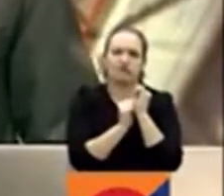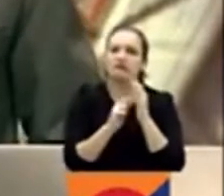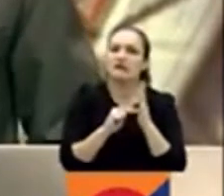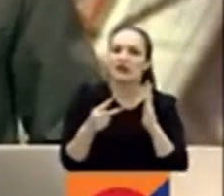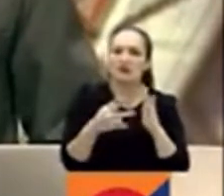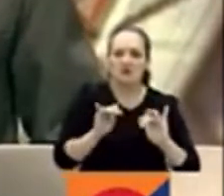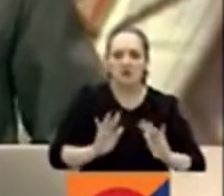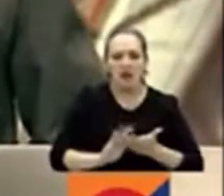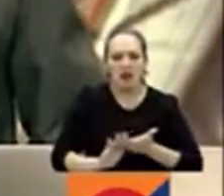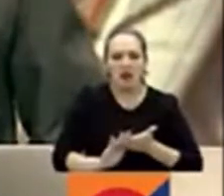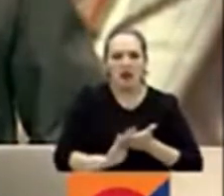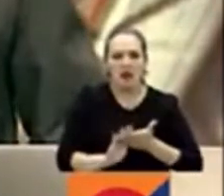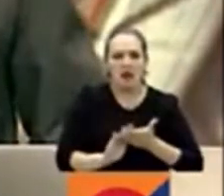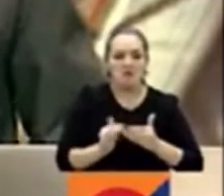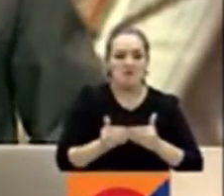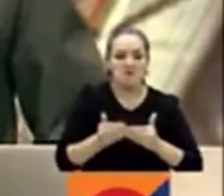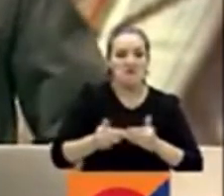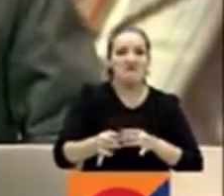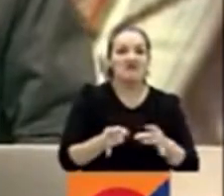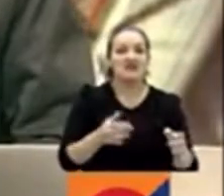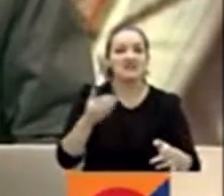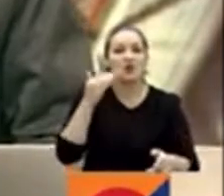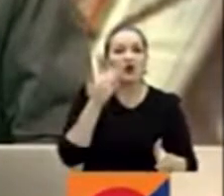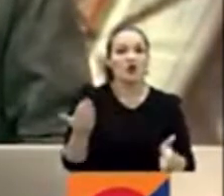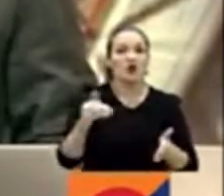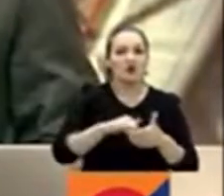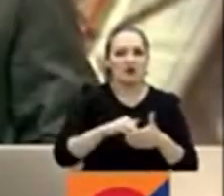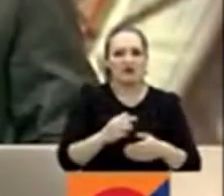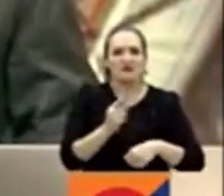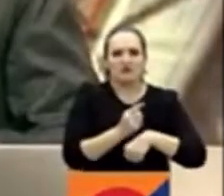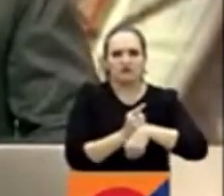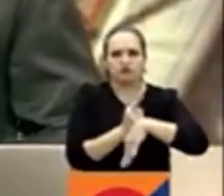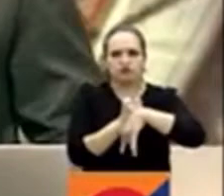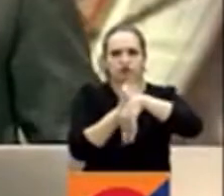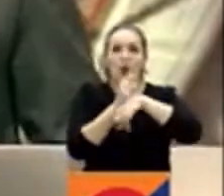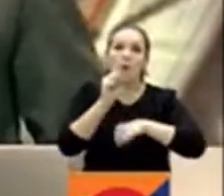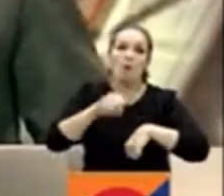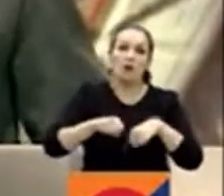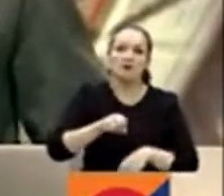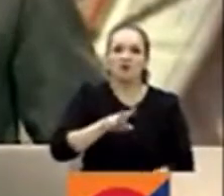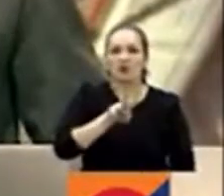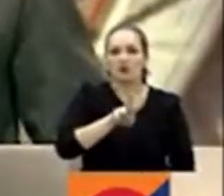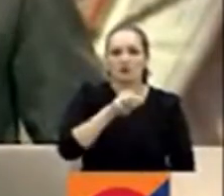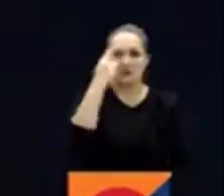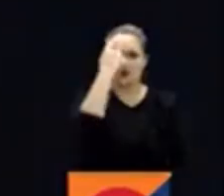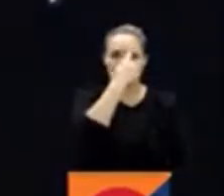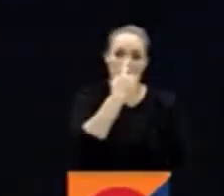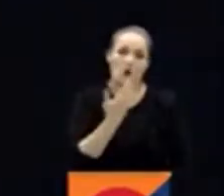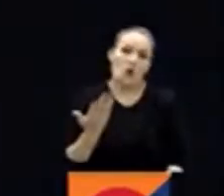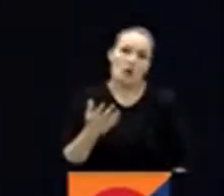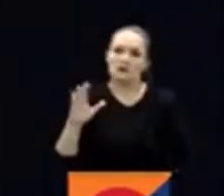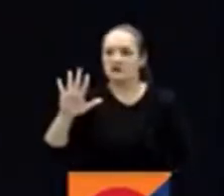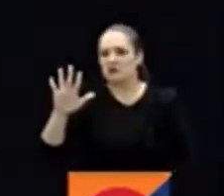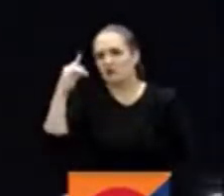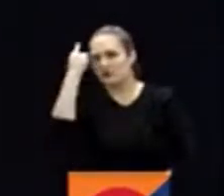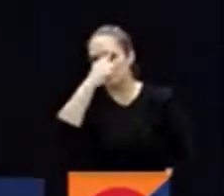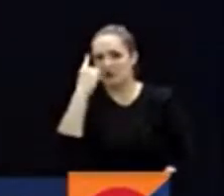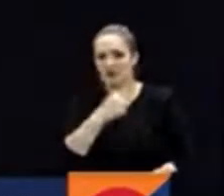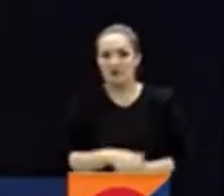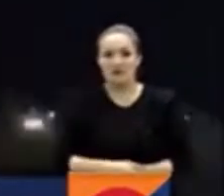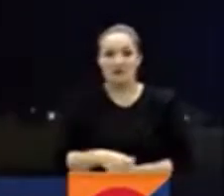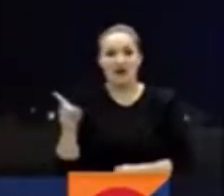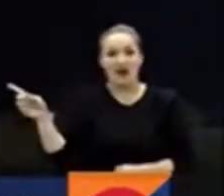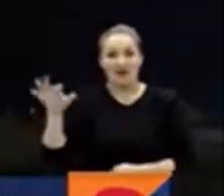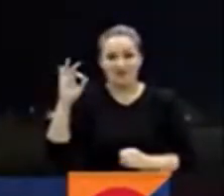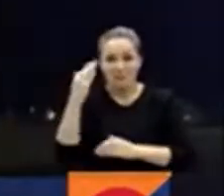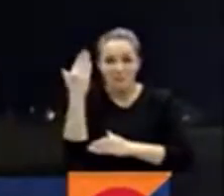tendrá que esperar las posibles fechas de despegue, que serían el 2 o el 5 de septiembre. No es Hollywood.